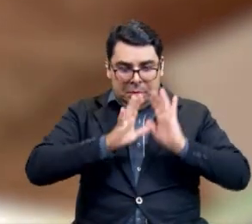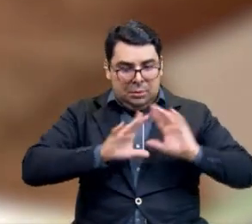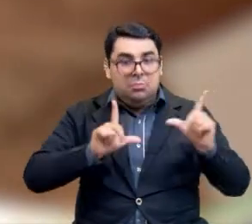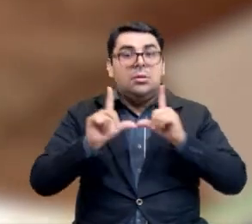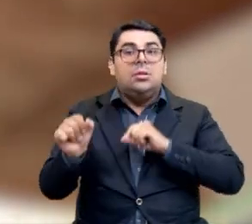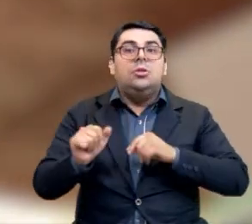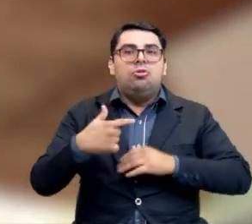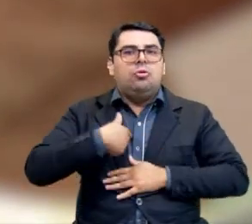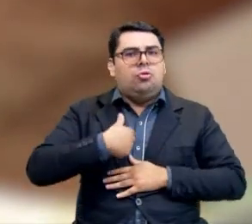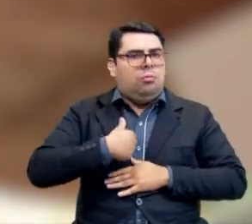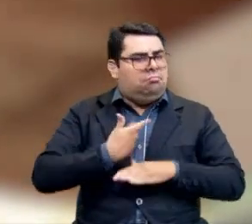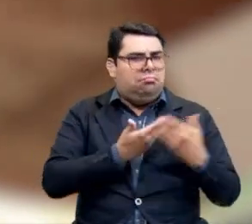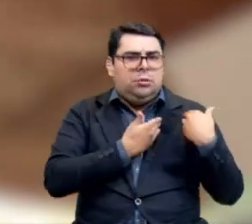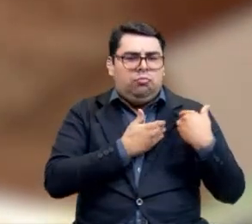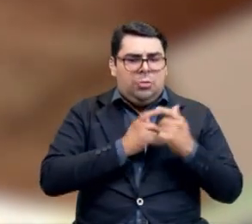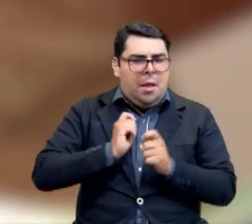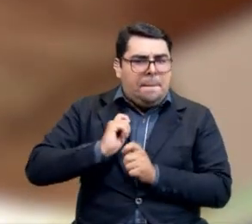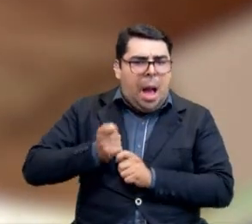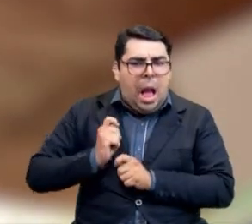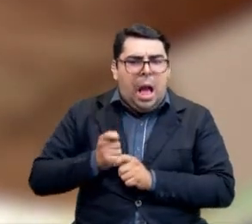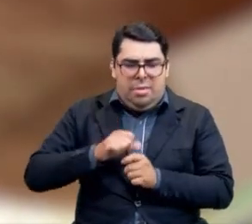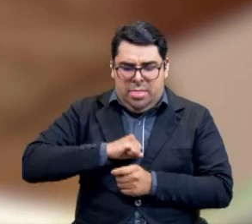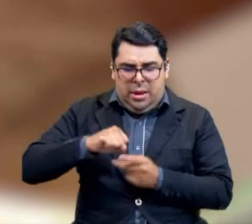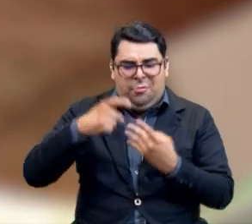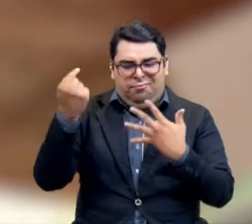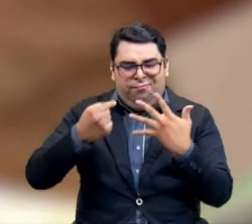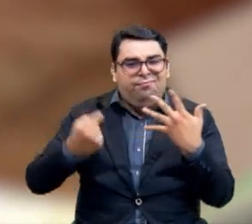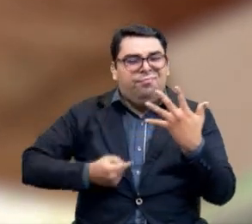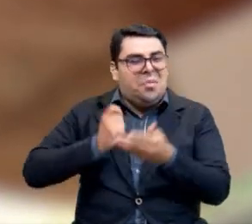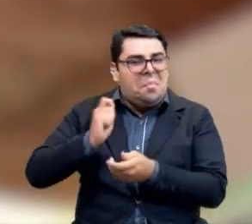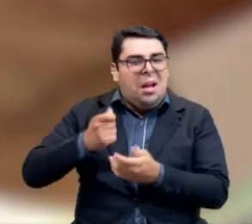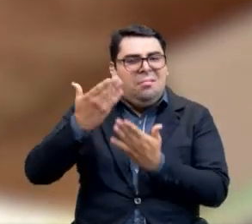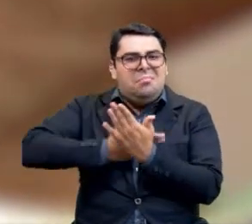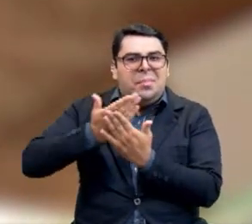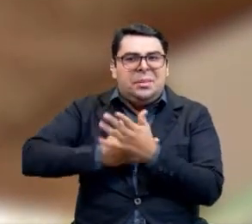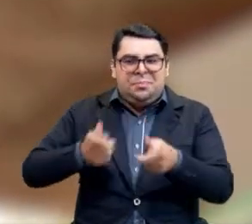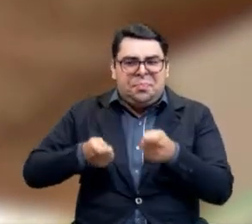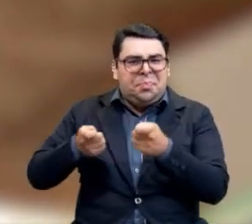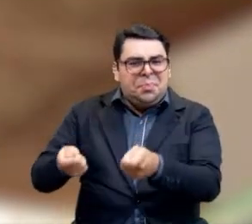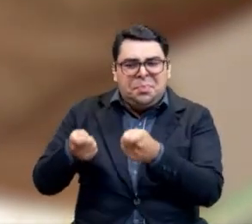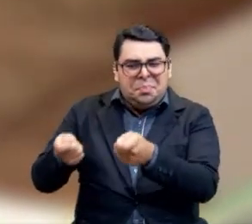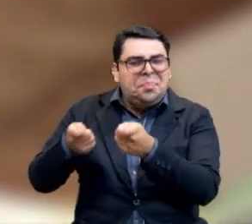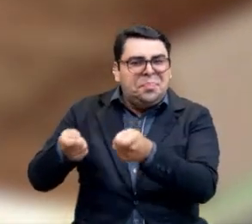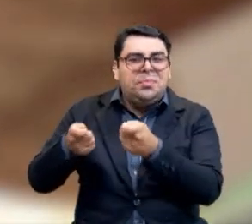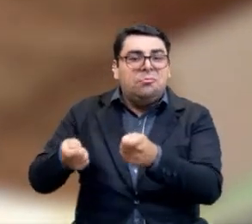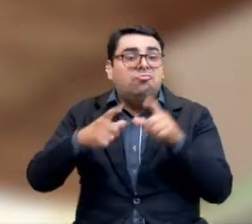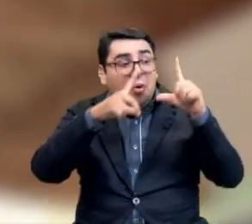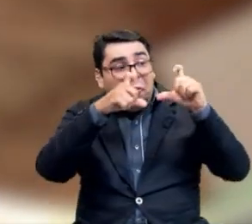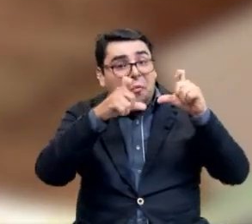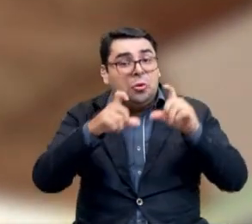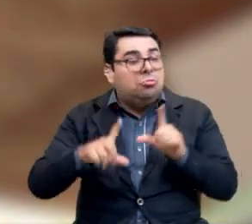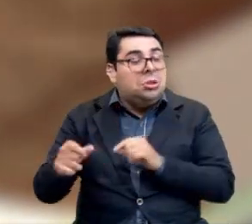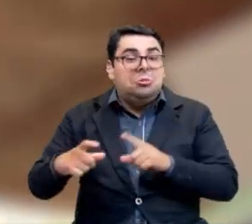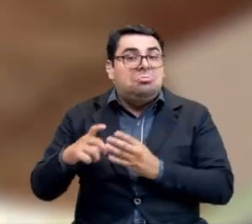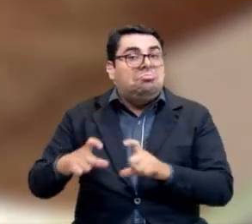me encargo de pagar los derechos y tenerlo todo y pasamos la ventanilla de licencia, le toman la fotito y le dan su